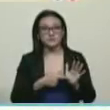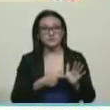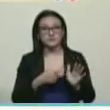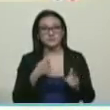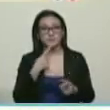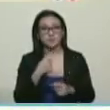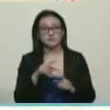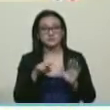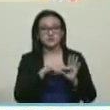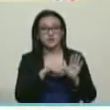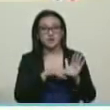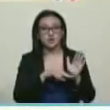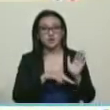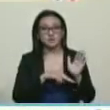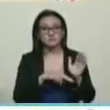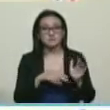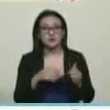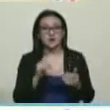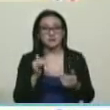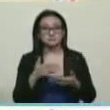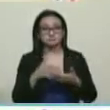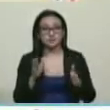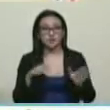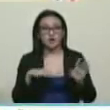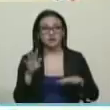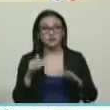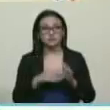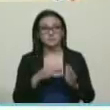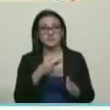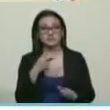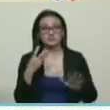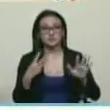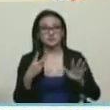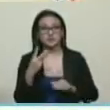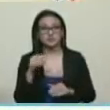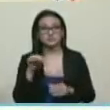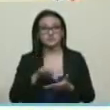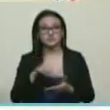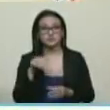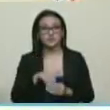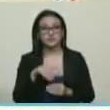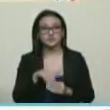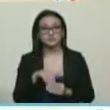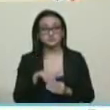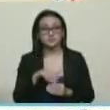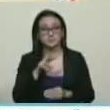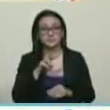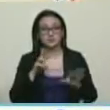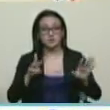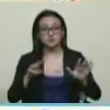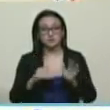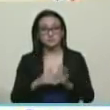establecido la norma. Tenemos habilitados 14.382 centros de votación con